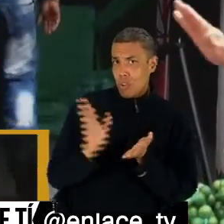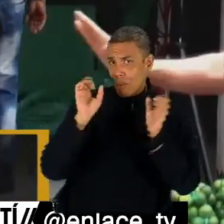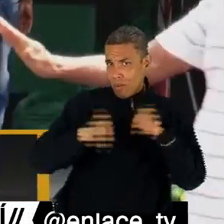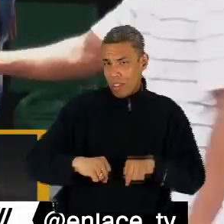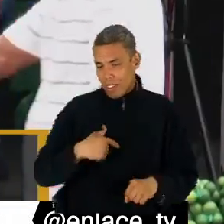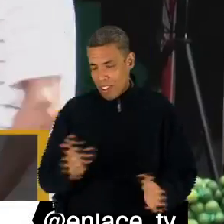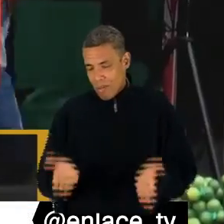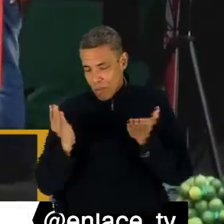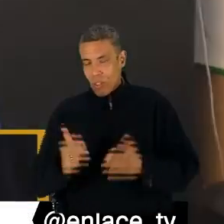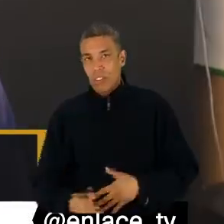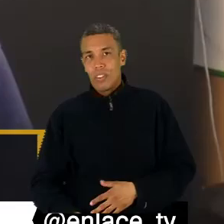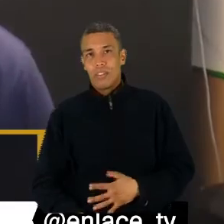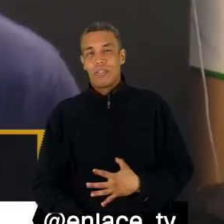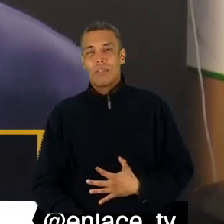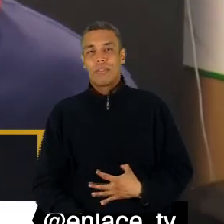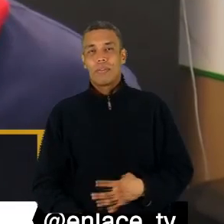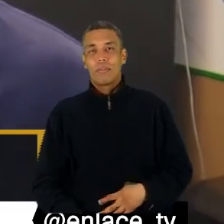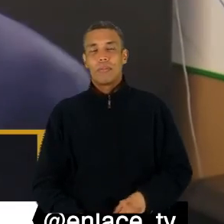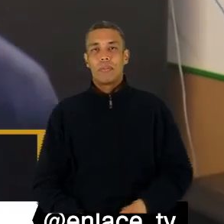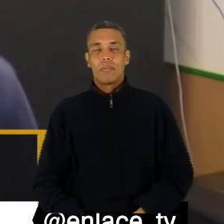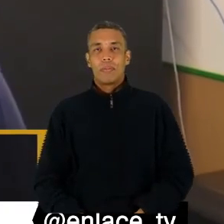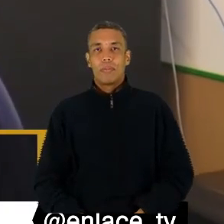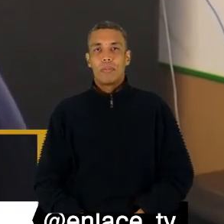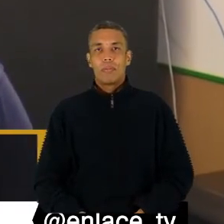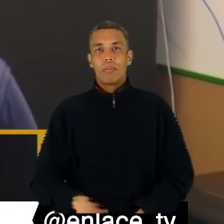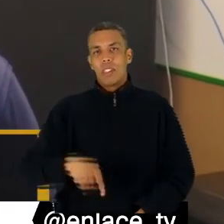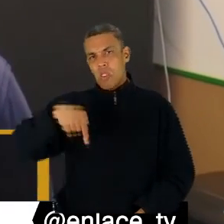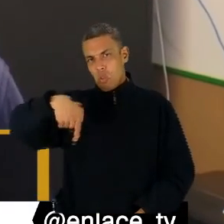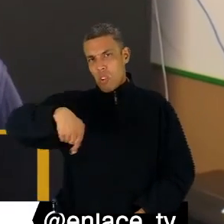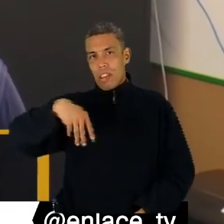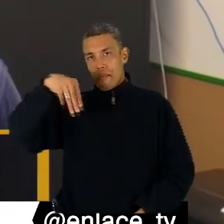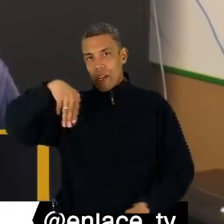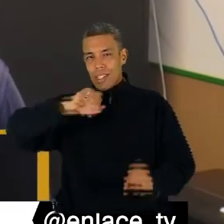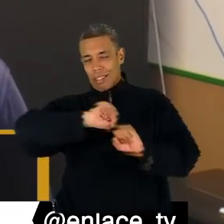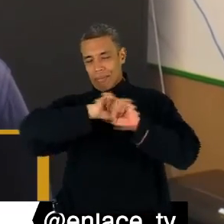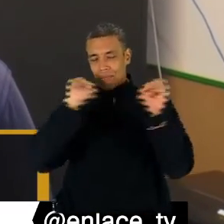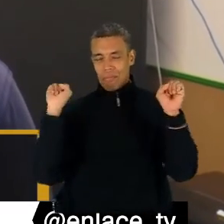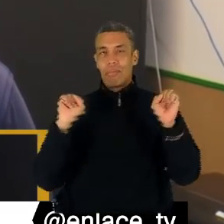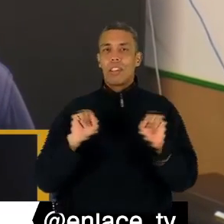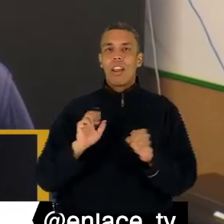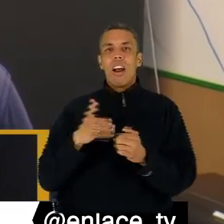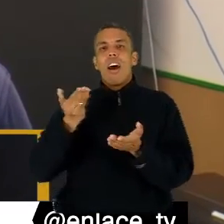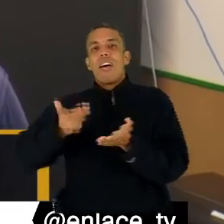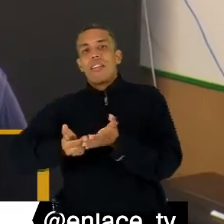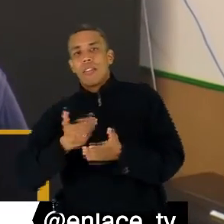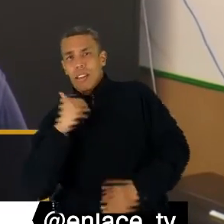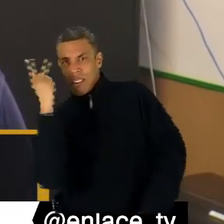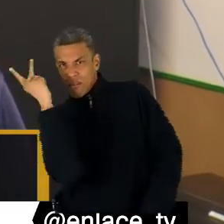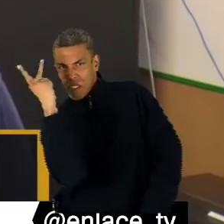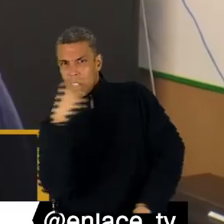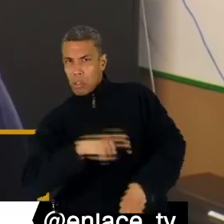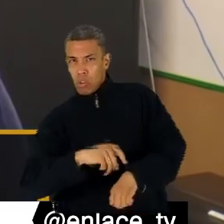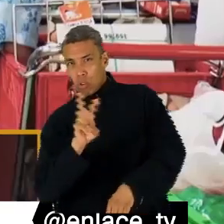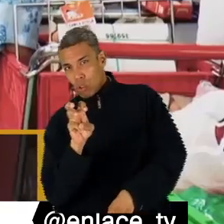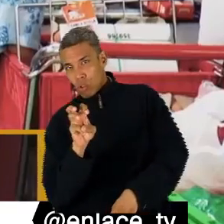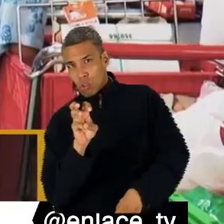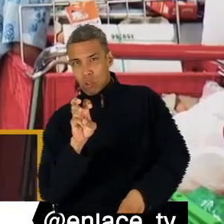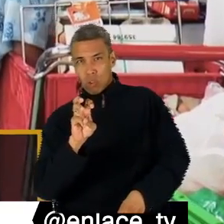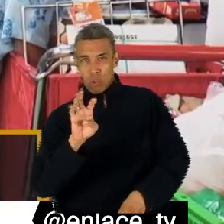para toda su clientela. Este madrugón arrancó esta mañana, el día 24, y vamos hasta el día viernes, 8 o 9 de la noche más o